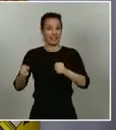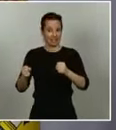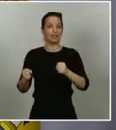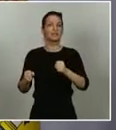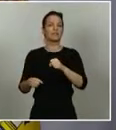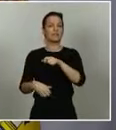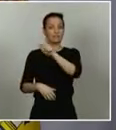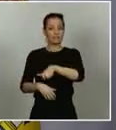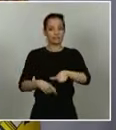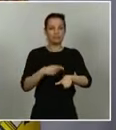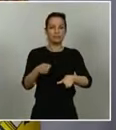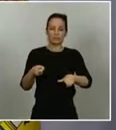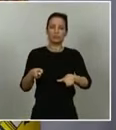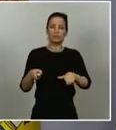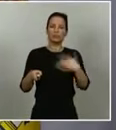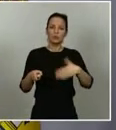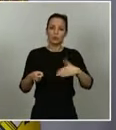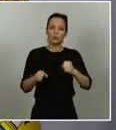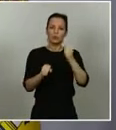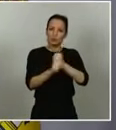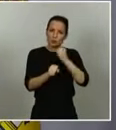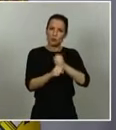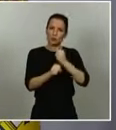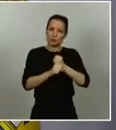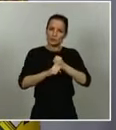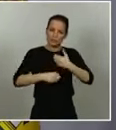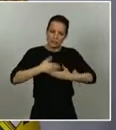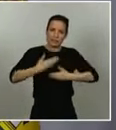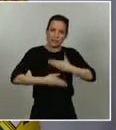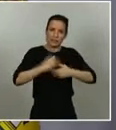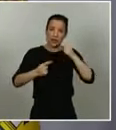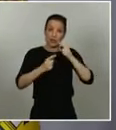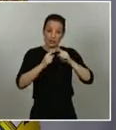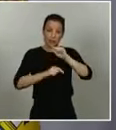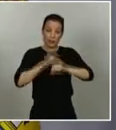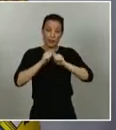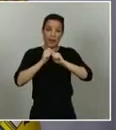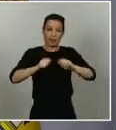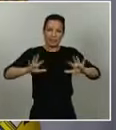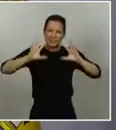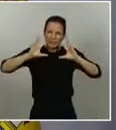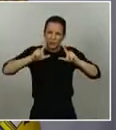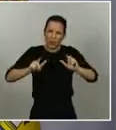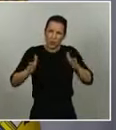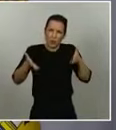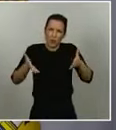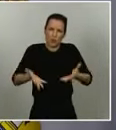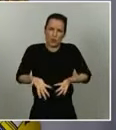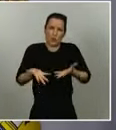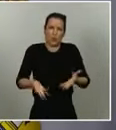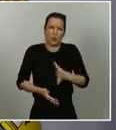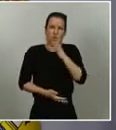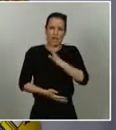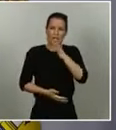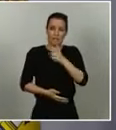han supuesto y han trabajado para afrontar esta pandemia con un enorme esfuerzo y dedicación. Todos ellos llevan semanas